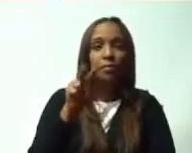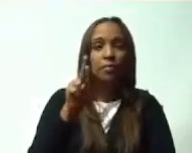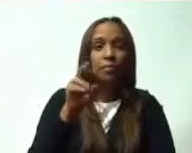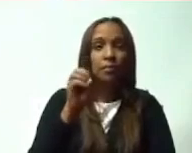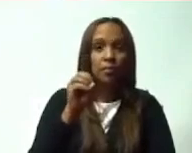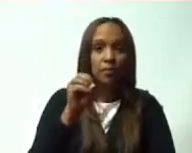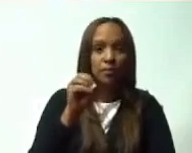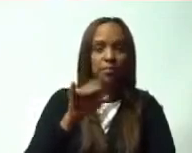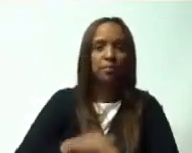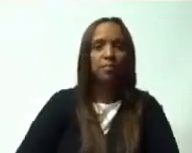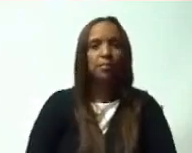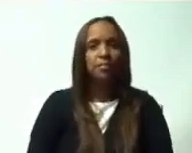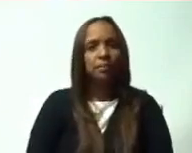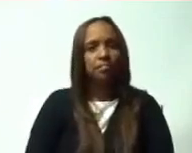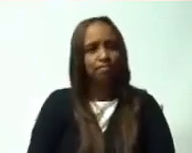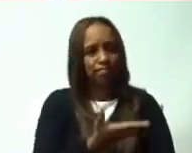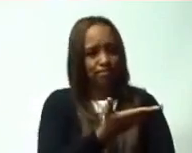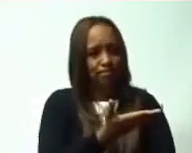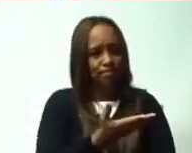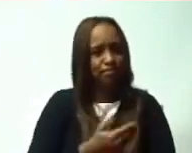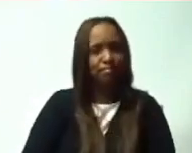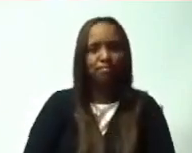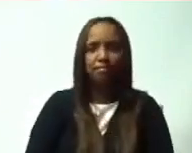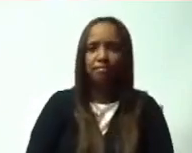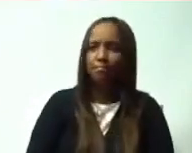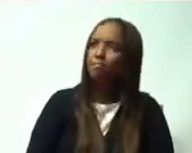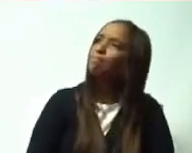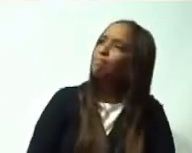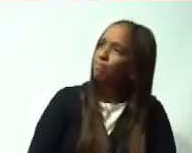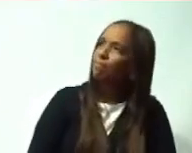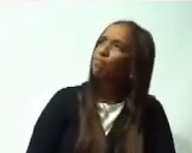Presidente, distinguidos colegas,